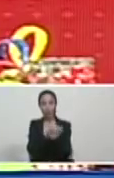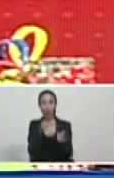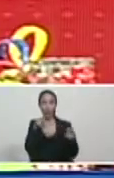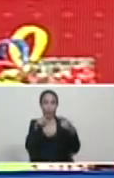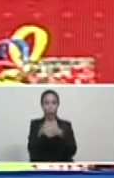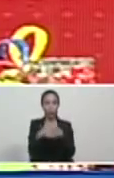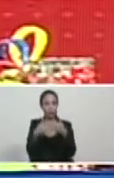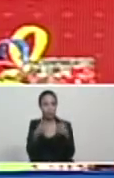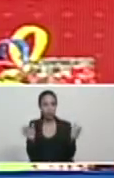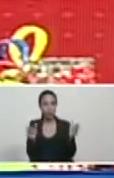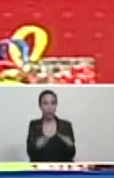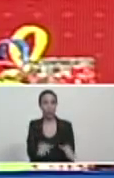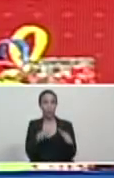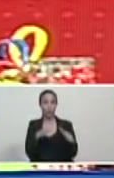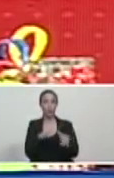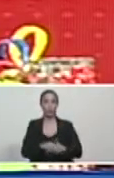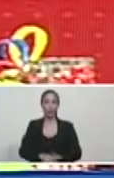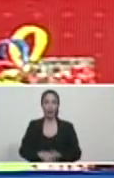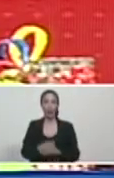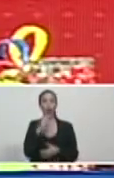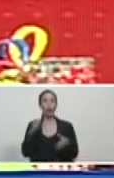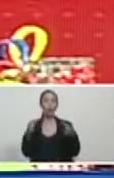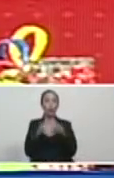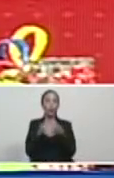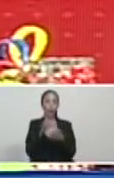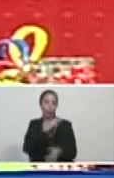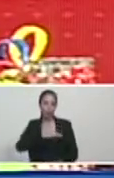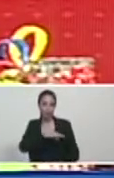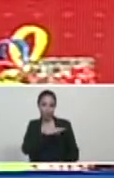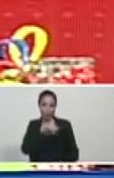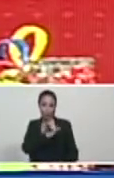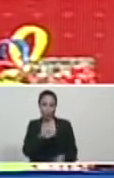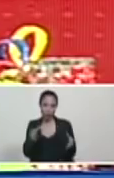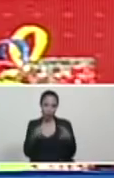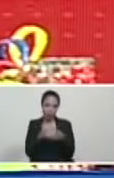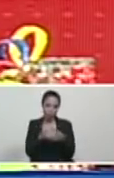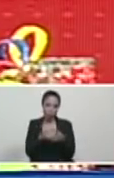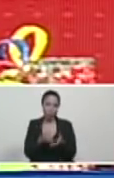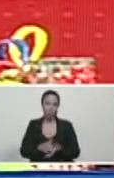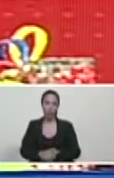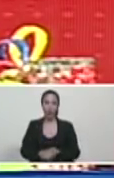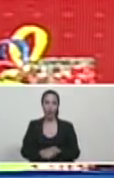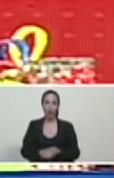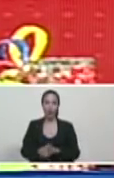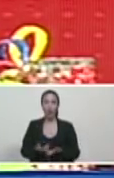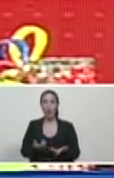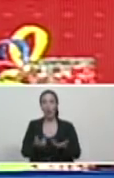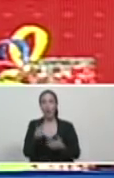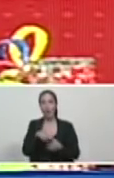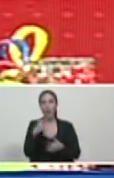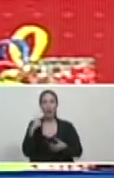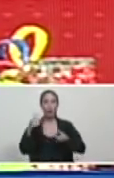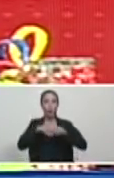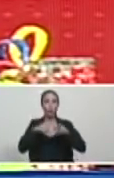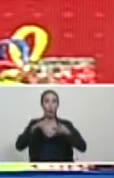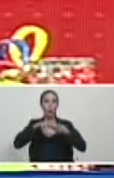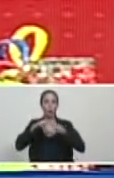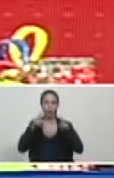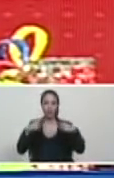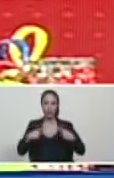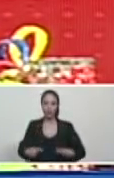por todo lo alto la gran base de misiones de paz Hugo Chávez de la península de Macanao.